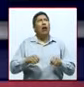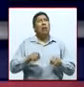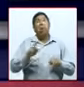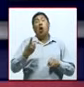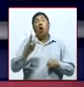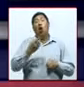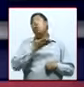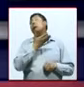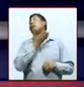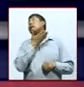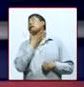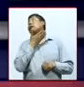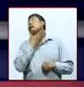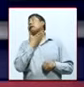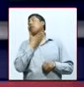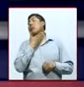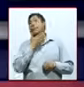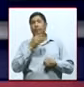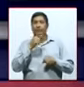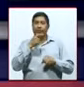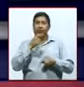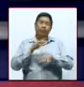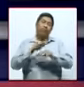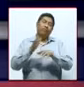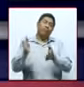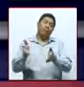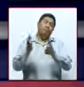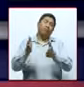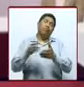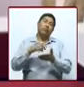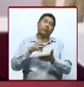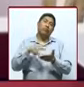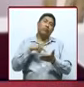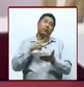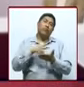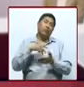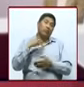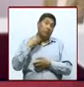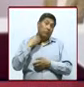ya que todo depende y todo está en las manos de la Asamblea Legislativa.